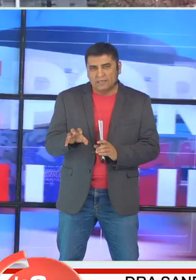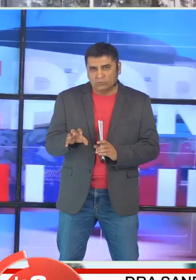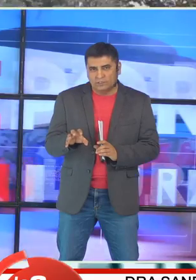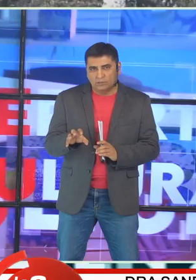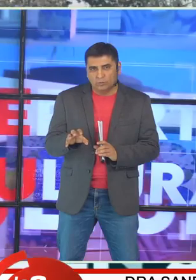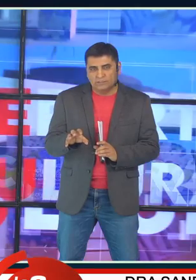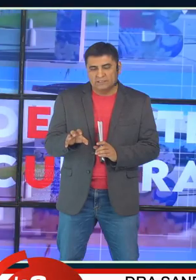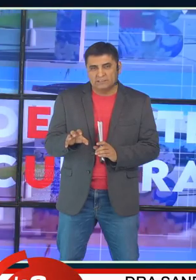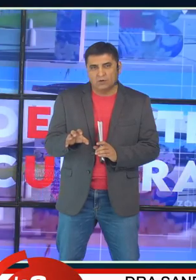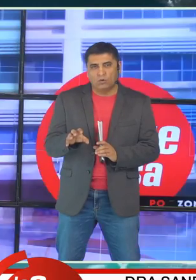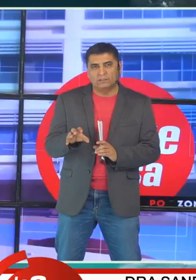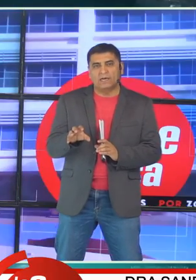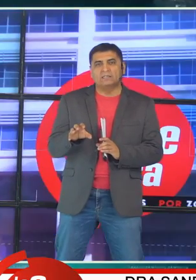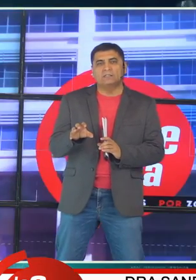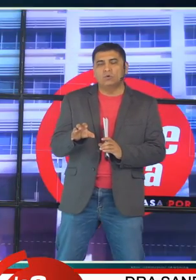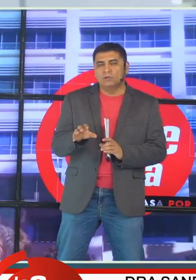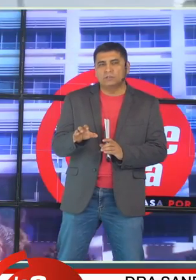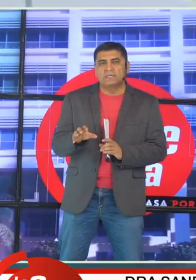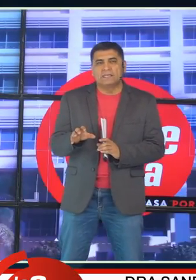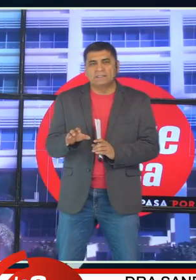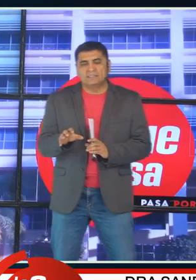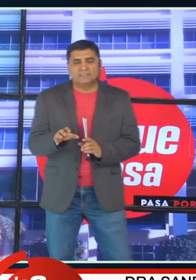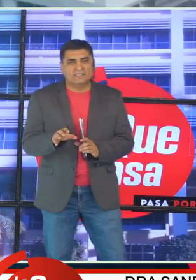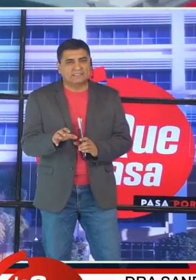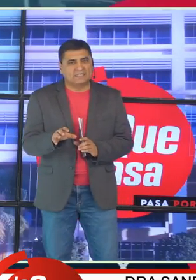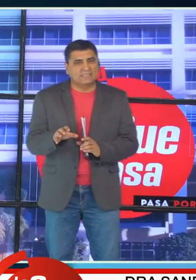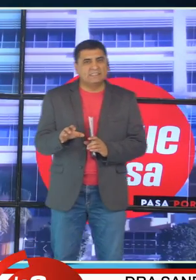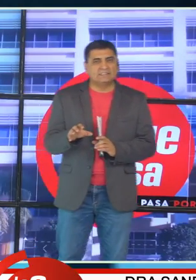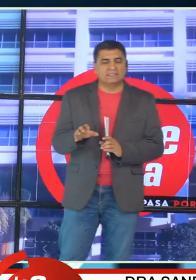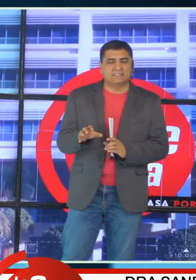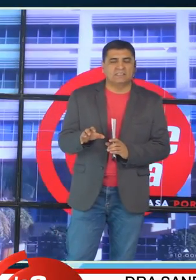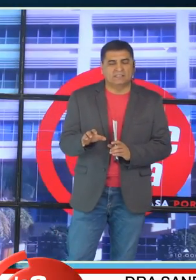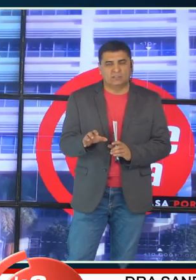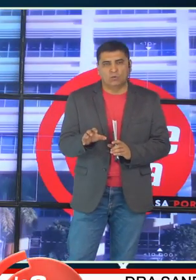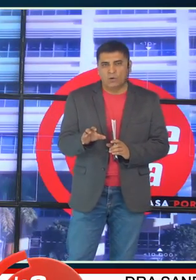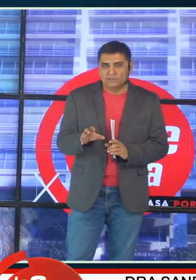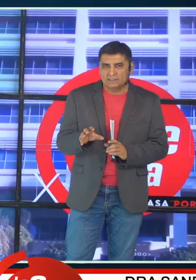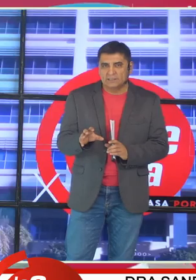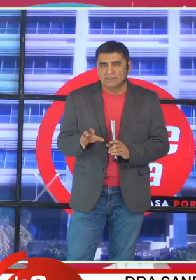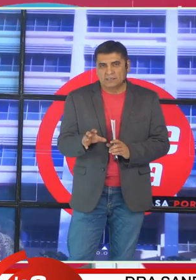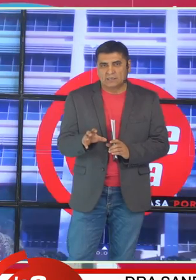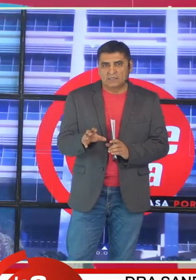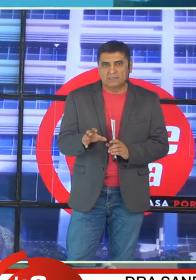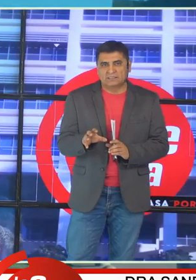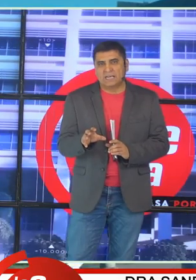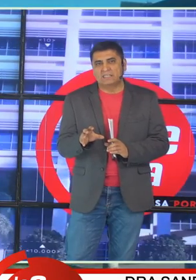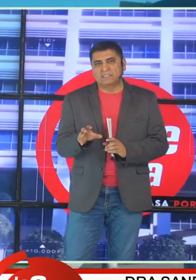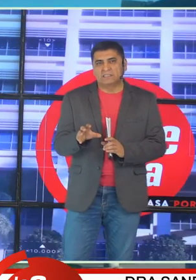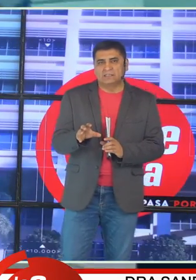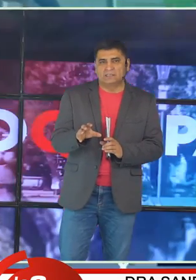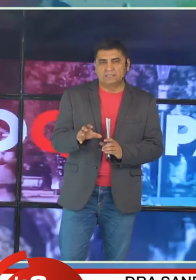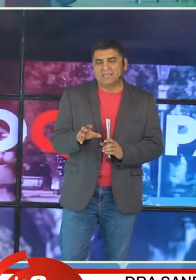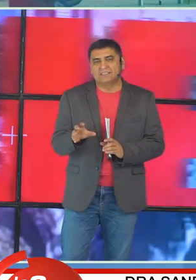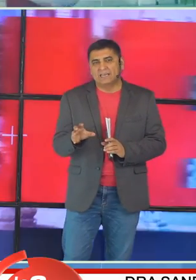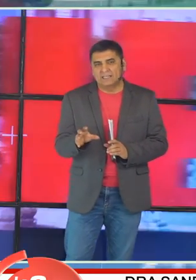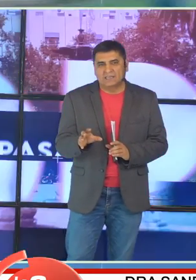la actualidad en la provincia de San Juan? ¿Hay números, estadísticas, índices que nos muestren si hay